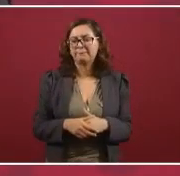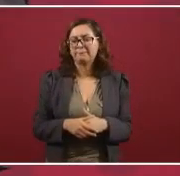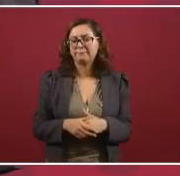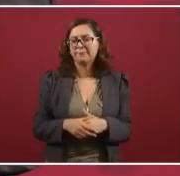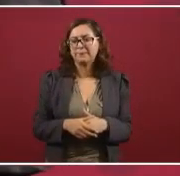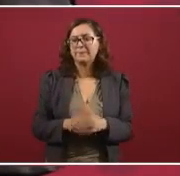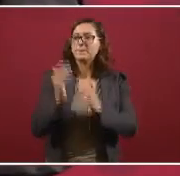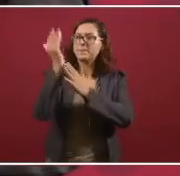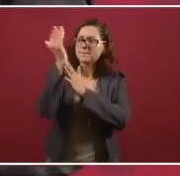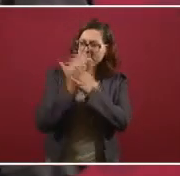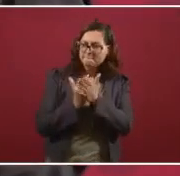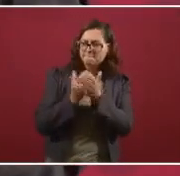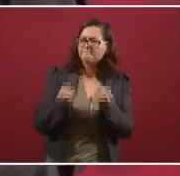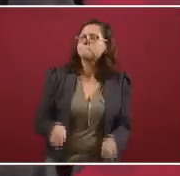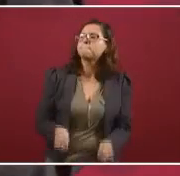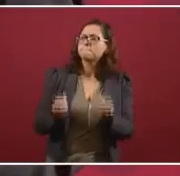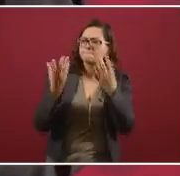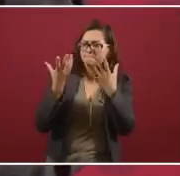¿Cuánto bajó